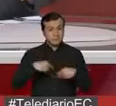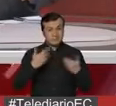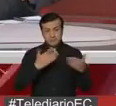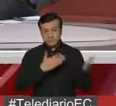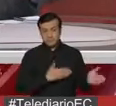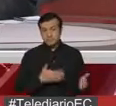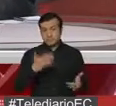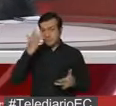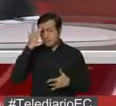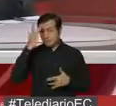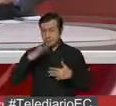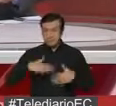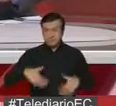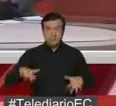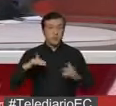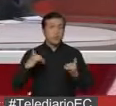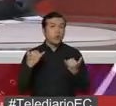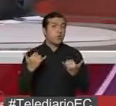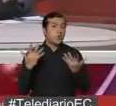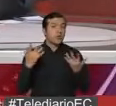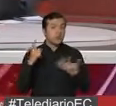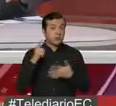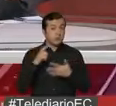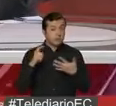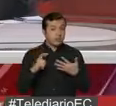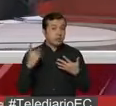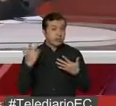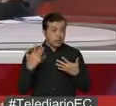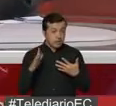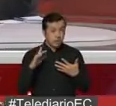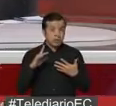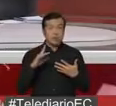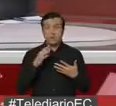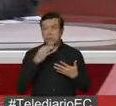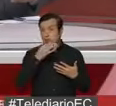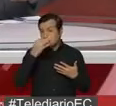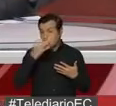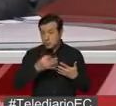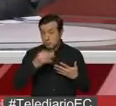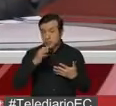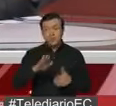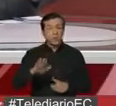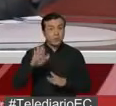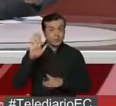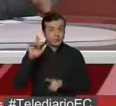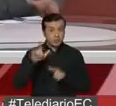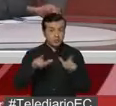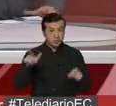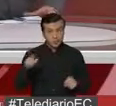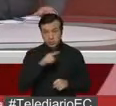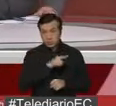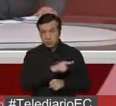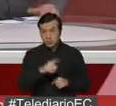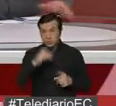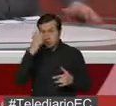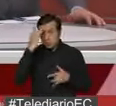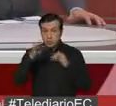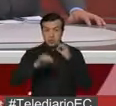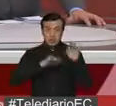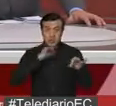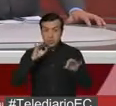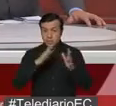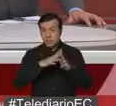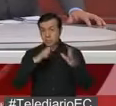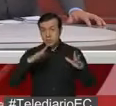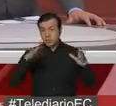de la enfermedad. En este momento es necesario ya un real y firme compromiso de la ciudadanía para evitar el contagio